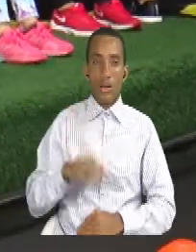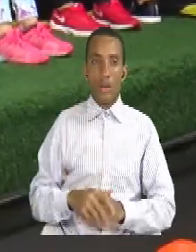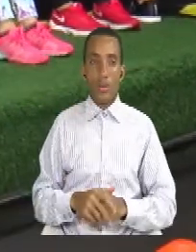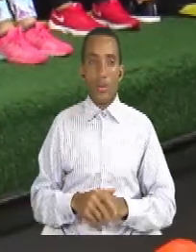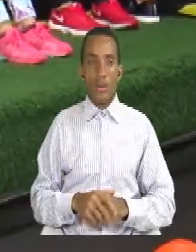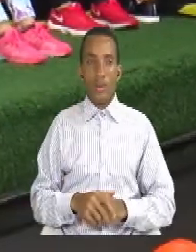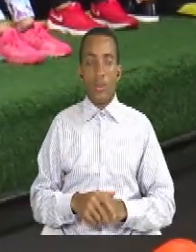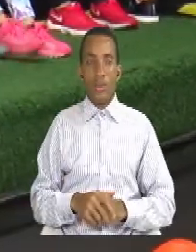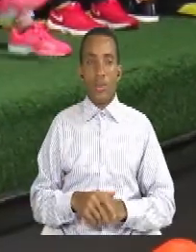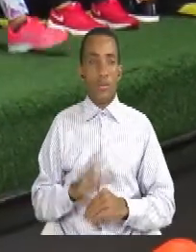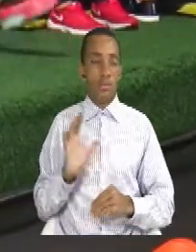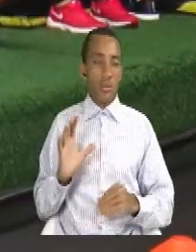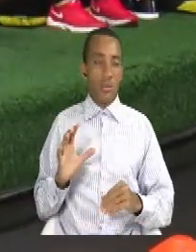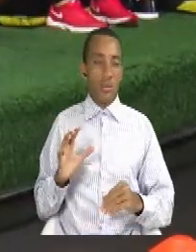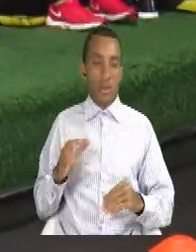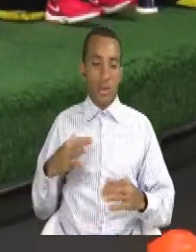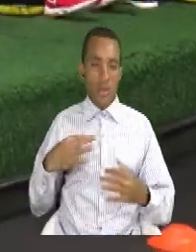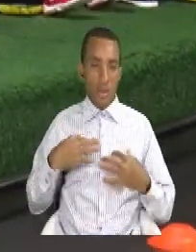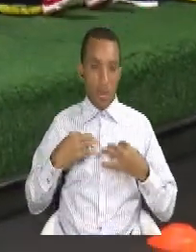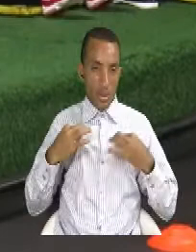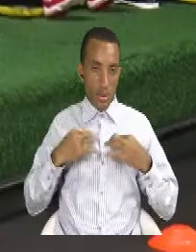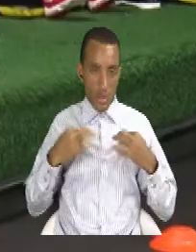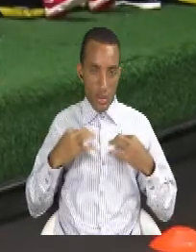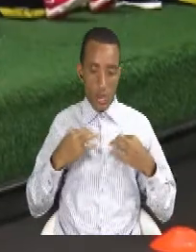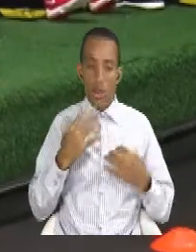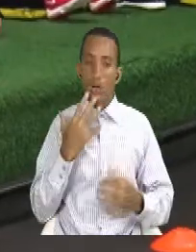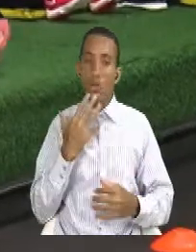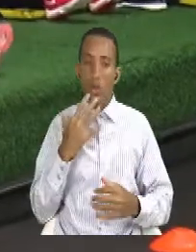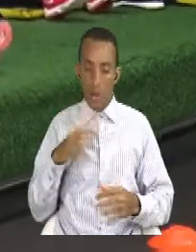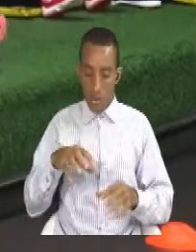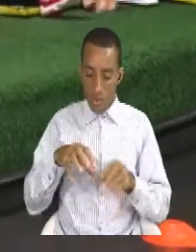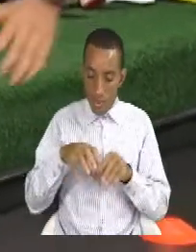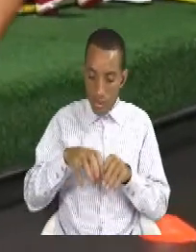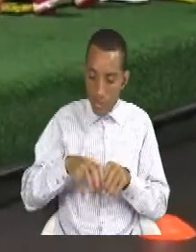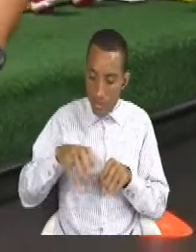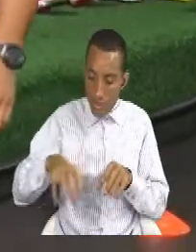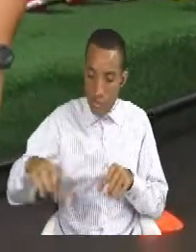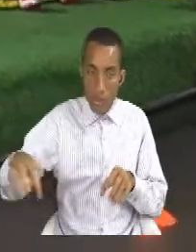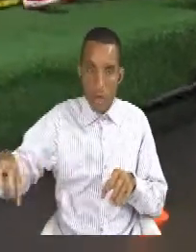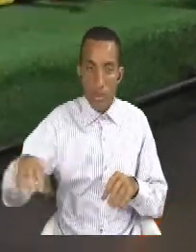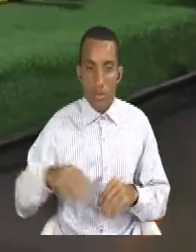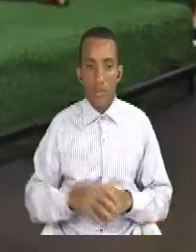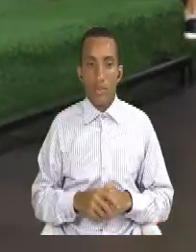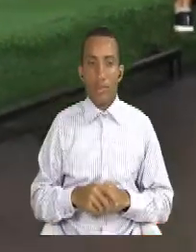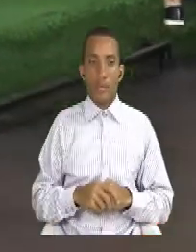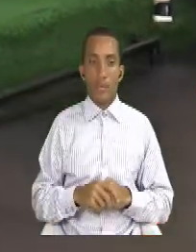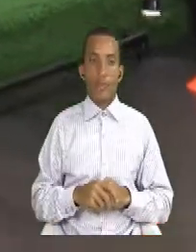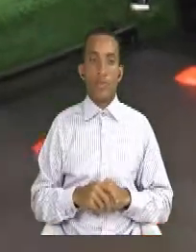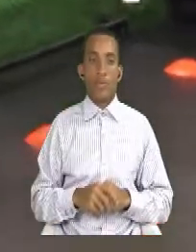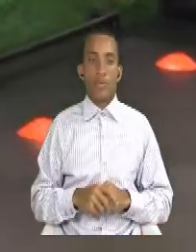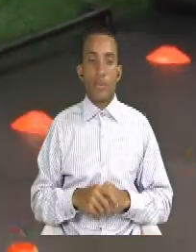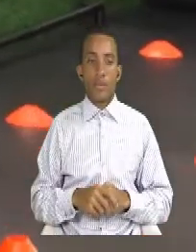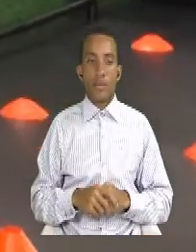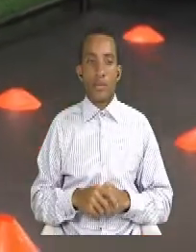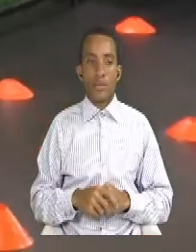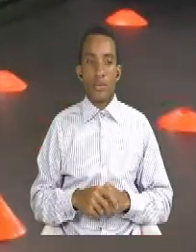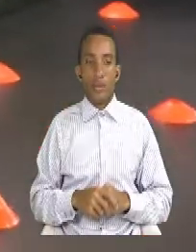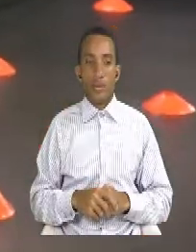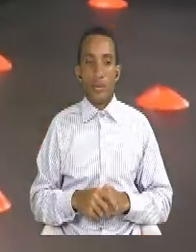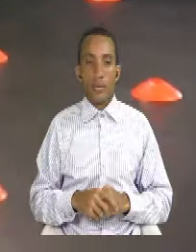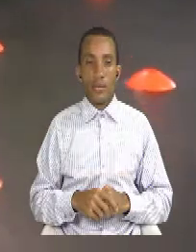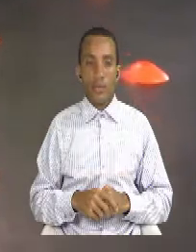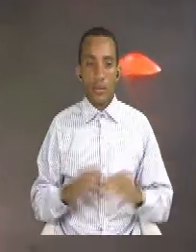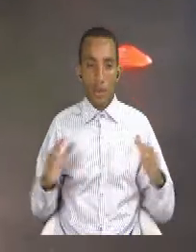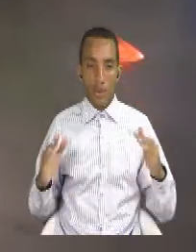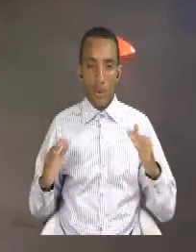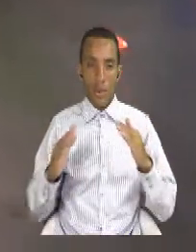una camiseta de varios colores, para que más o menos tenga apertura o distancia en sus casas, ¿listo? Entonces, vamos a hacer, nos ubicamos en el primer cono,